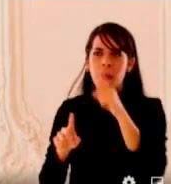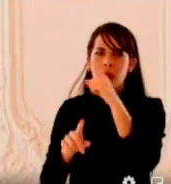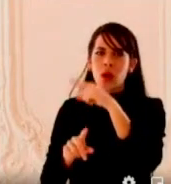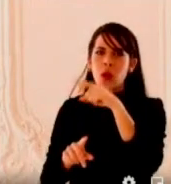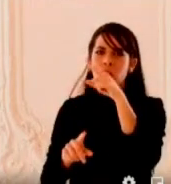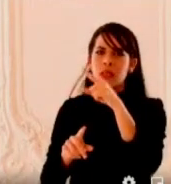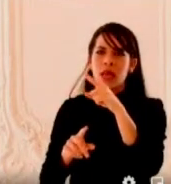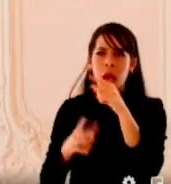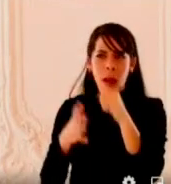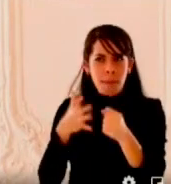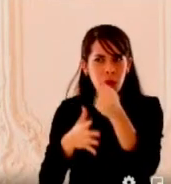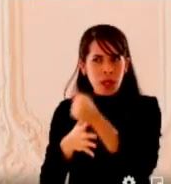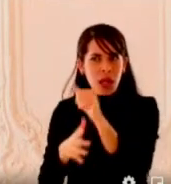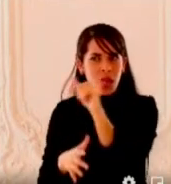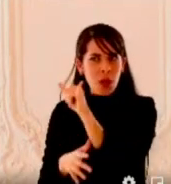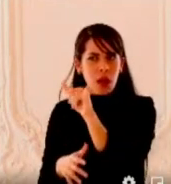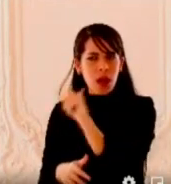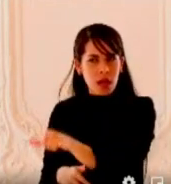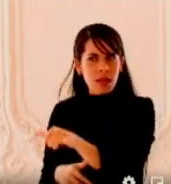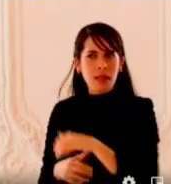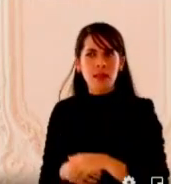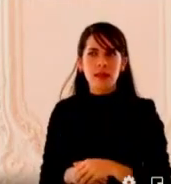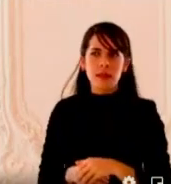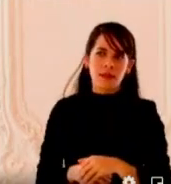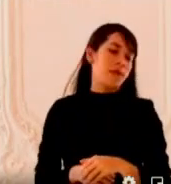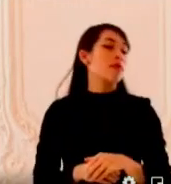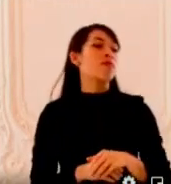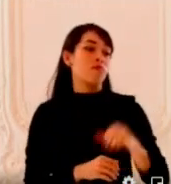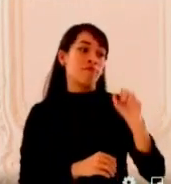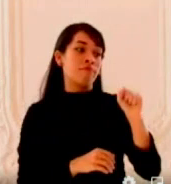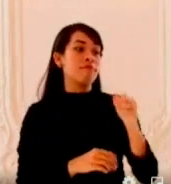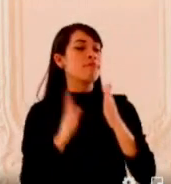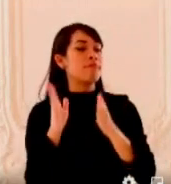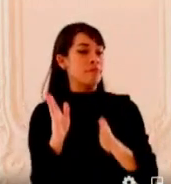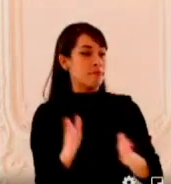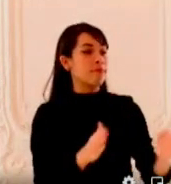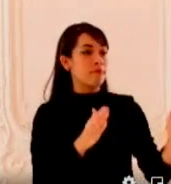le dará prioridad? Sí, sí. En el plan de gobierno